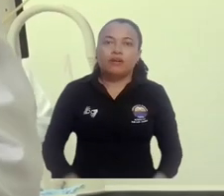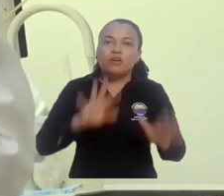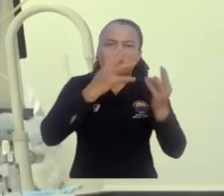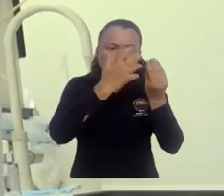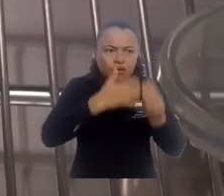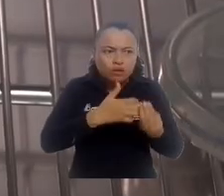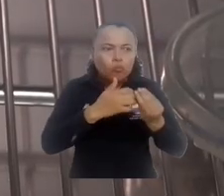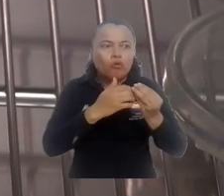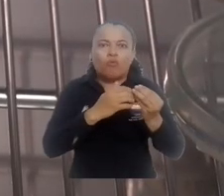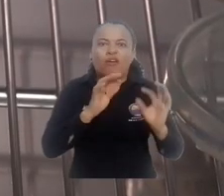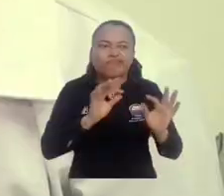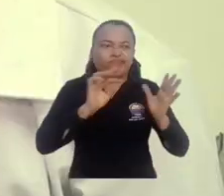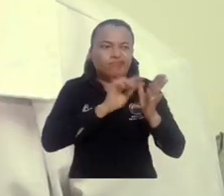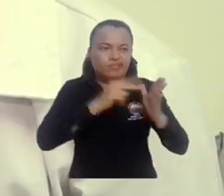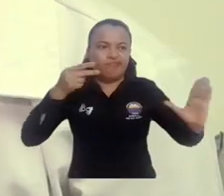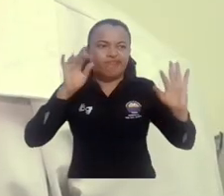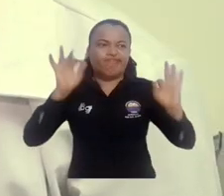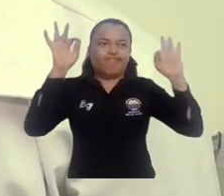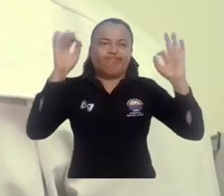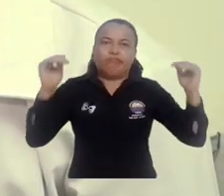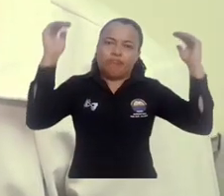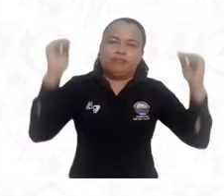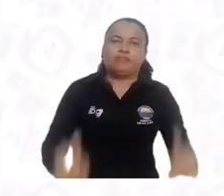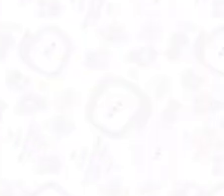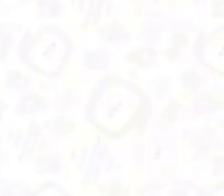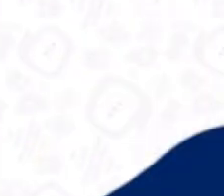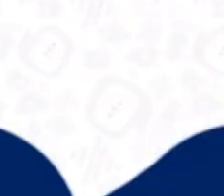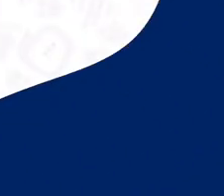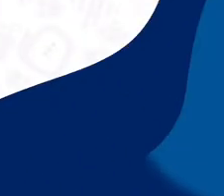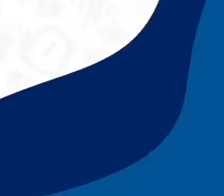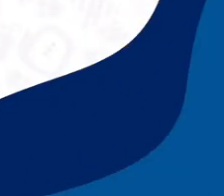labor docente. Me llamó la atención de estos equipos la alta tecnología.